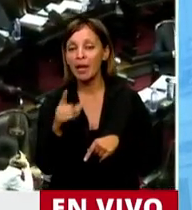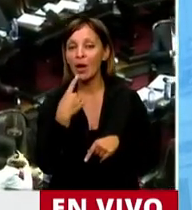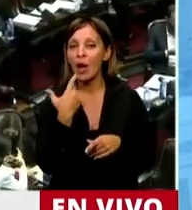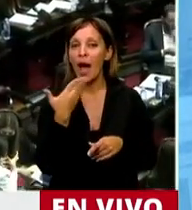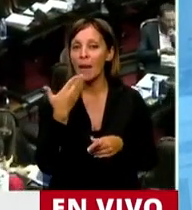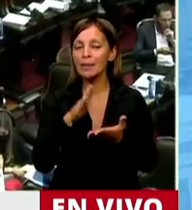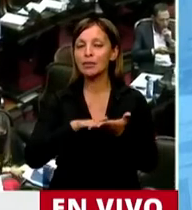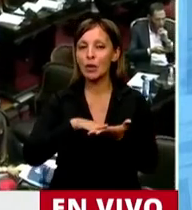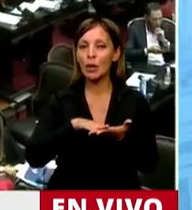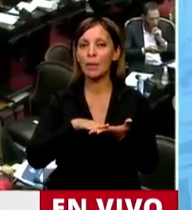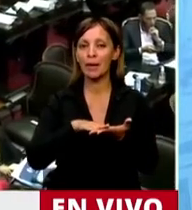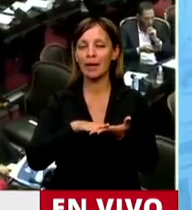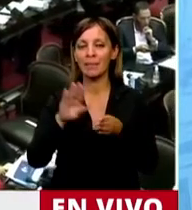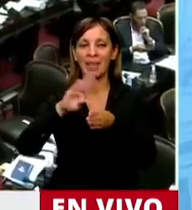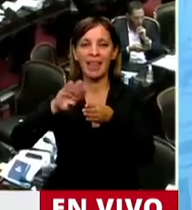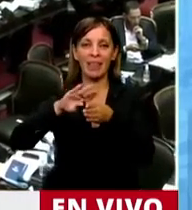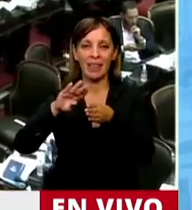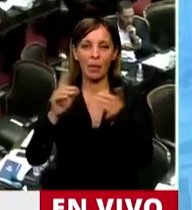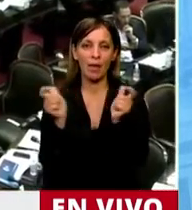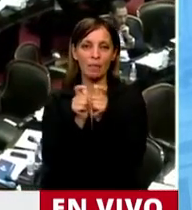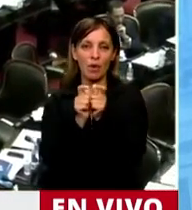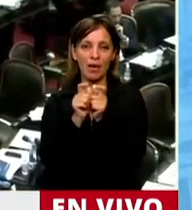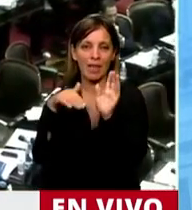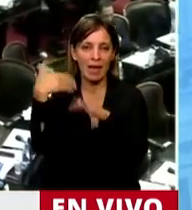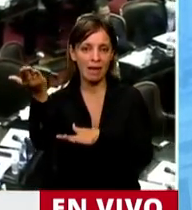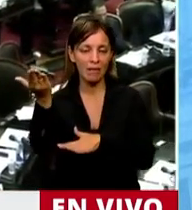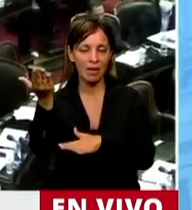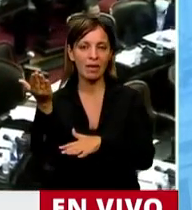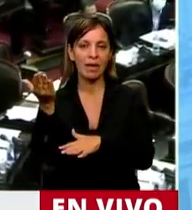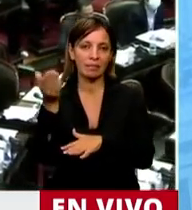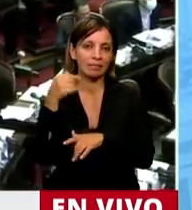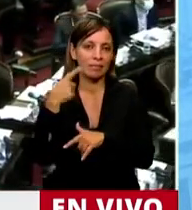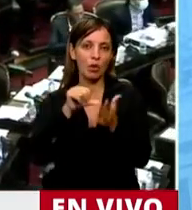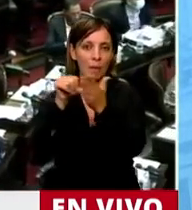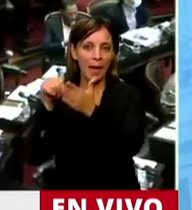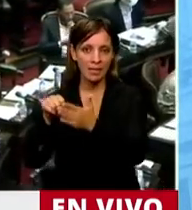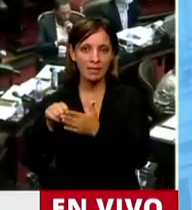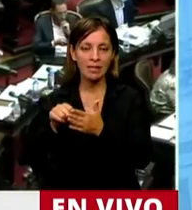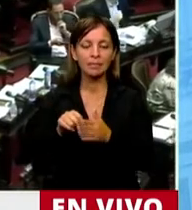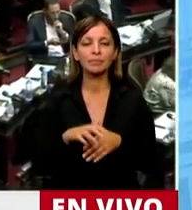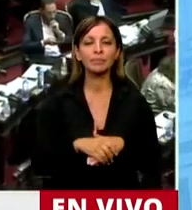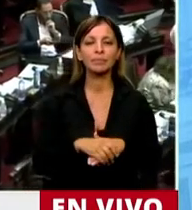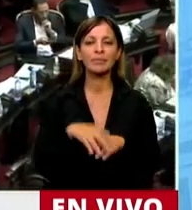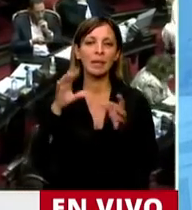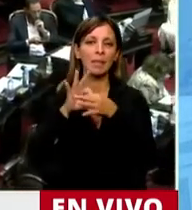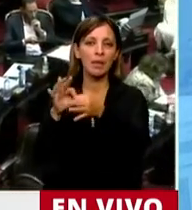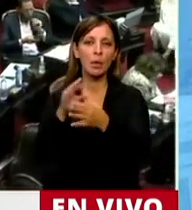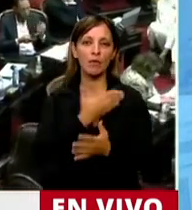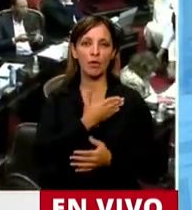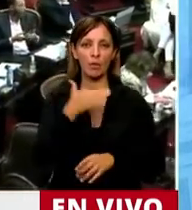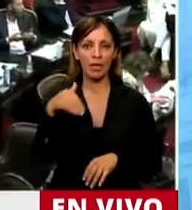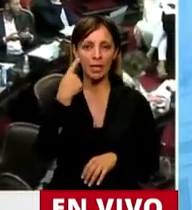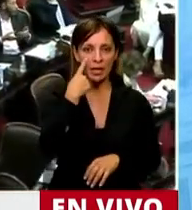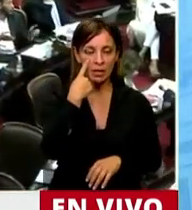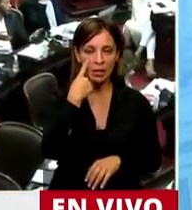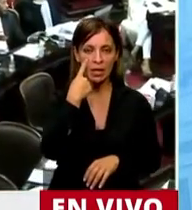deuda en moneda extranjera y bajo legislación y jurisdicción extranjera, y con el Fondo Monetario, reafirmar esto